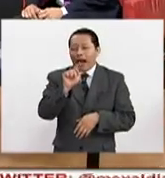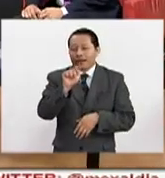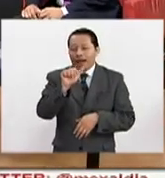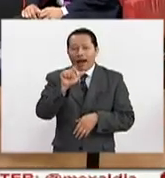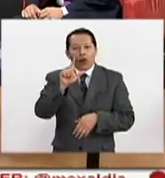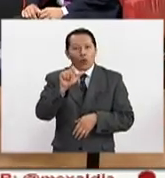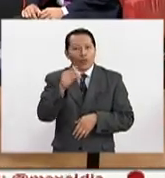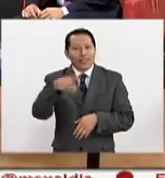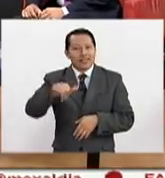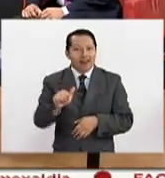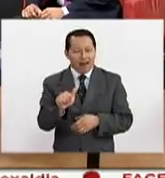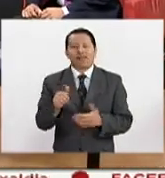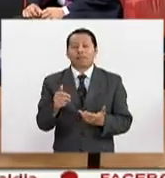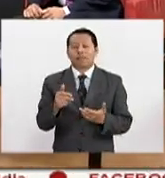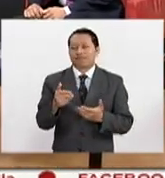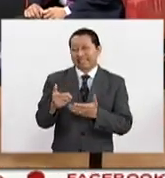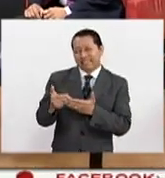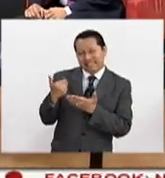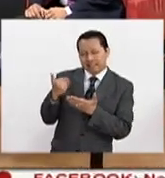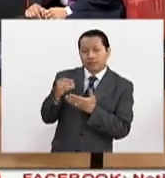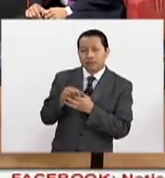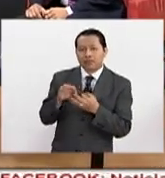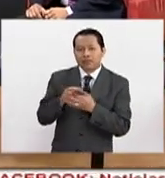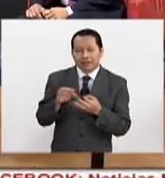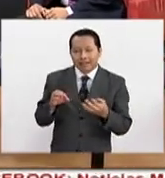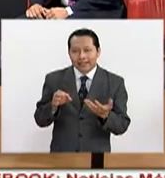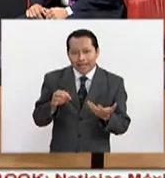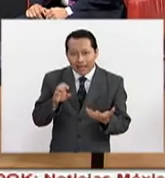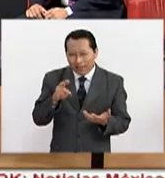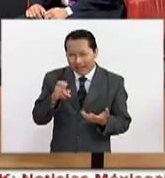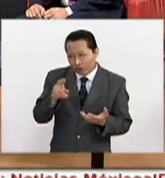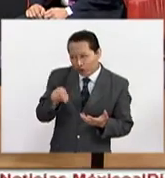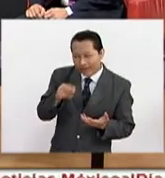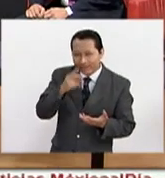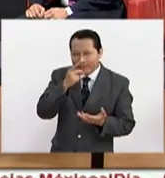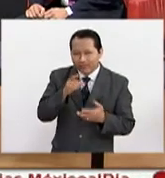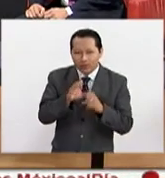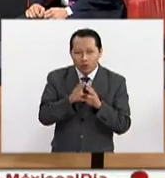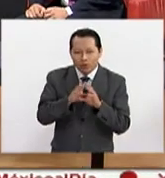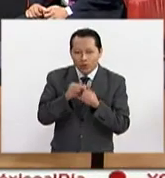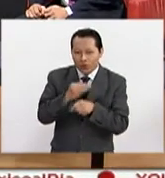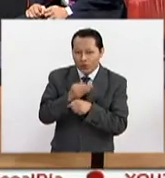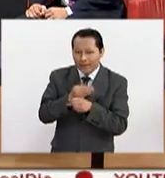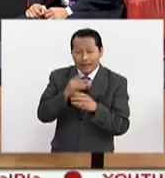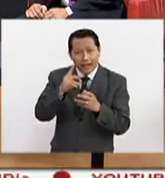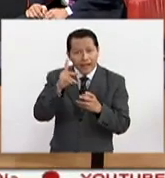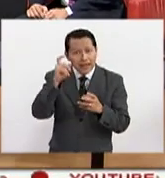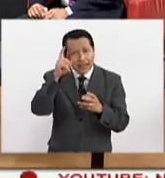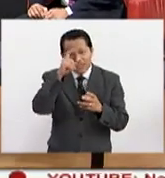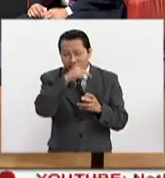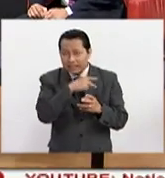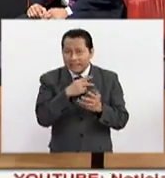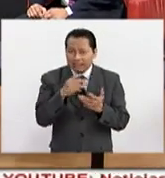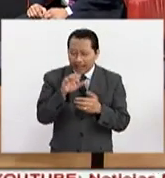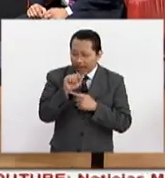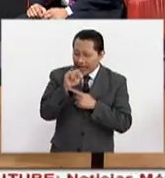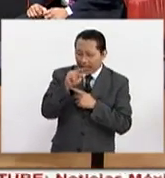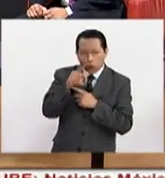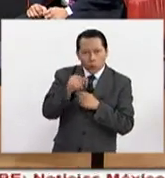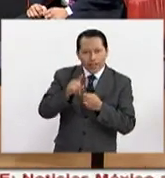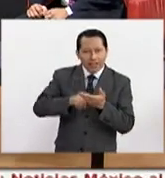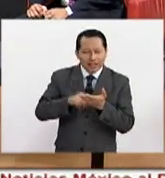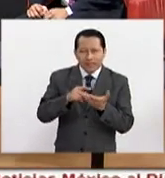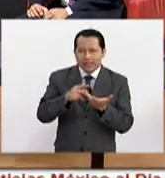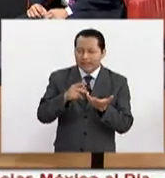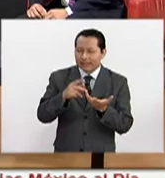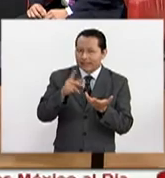Y decíamos antes de entrar al aire, Emerson, ¿está ya en un callejón sin salida el asunto de Cataluña en España? ¿Cuál